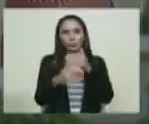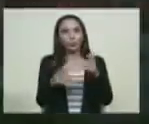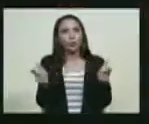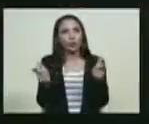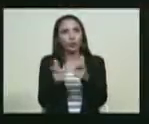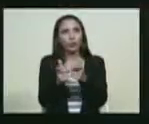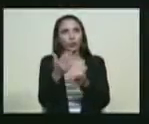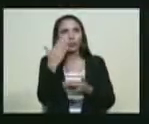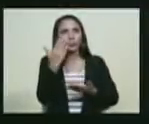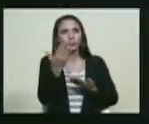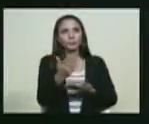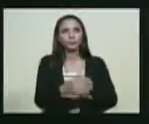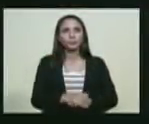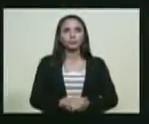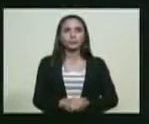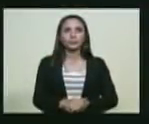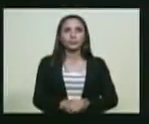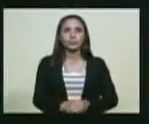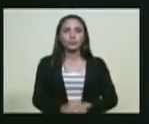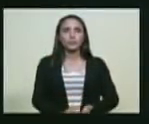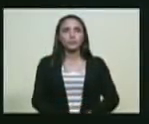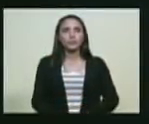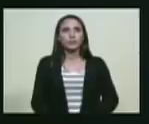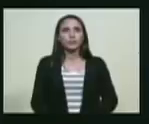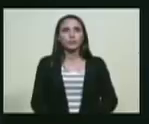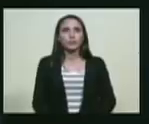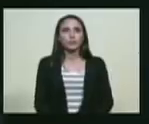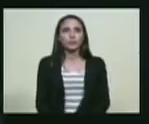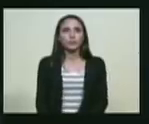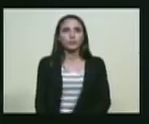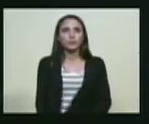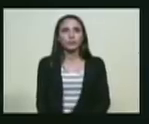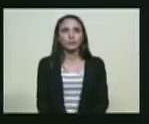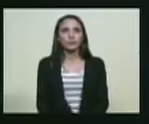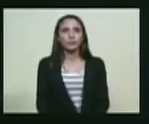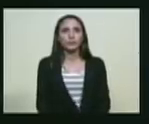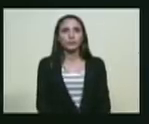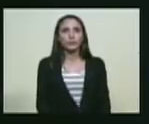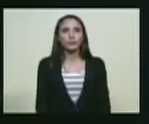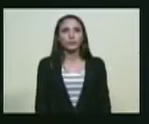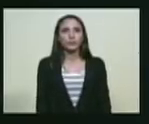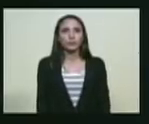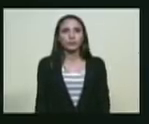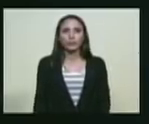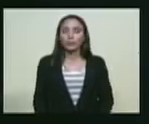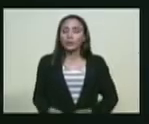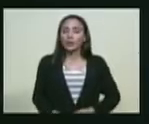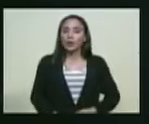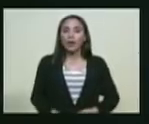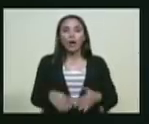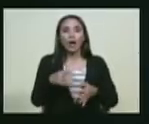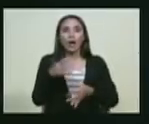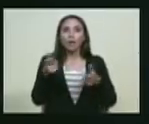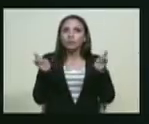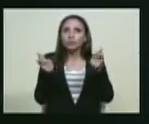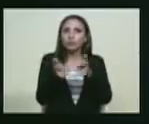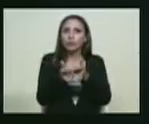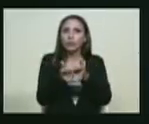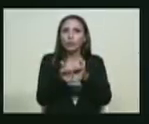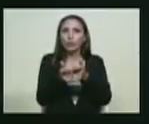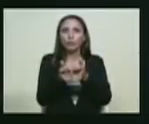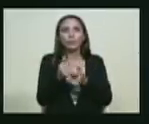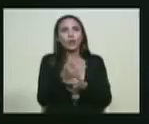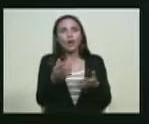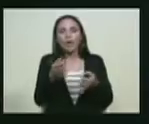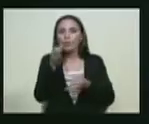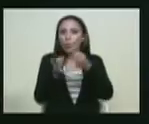La reunión tenida con los cabezas de poderes, con el presidente de la República y, por supuesto, el Poder